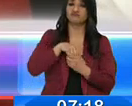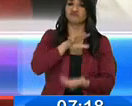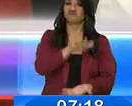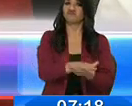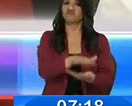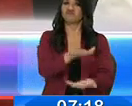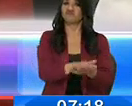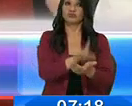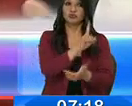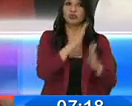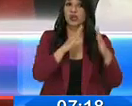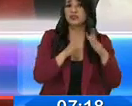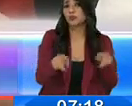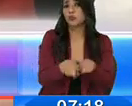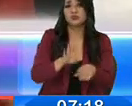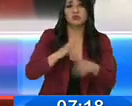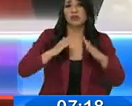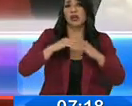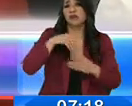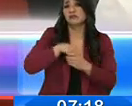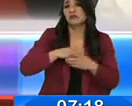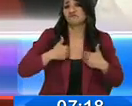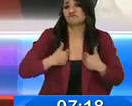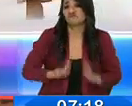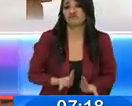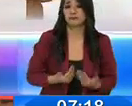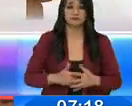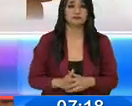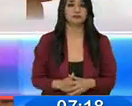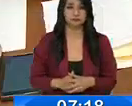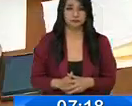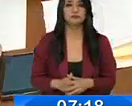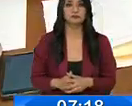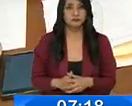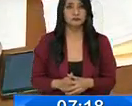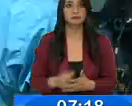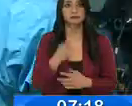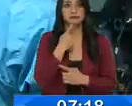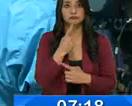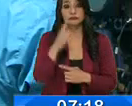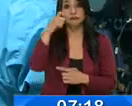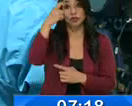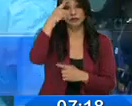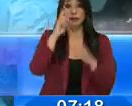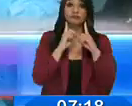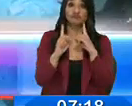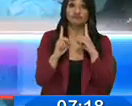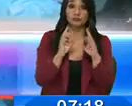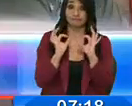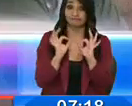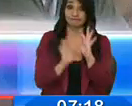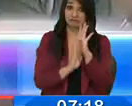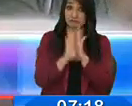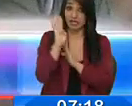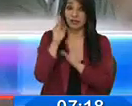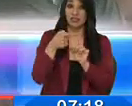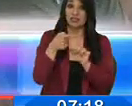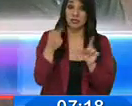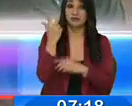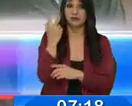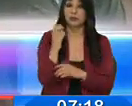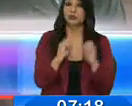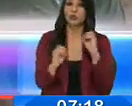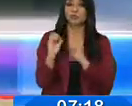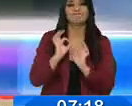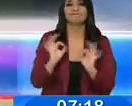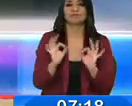más tranquilo, más sano que en la misma casa. Aseguran que el diálogo con el gobierno no avanza desde aquel 13 de octubre, día